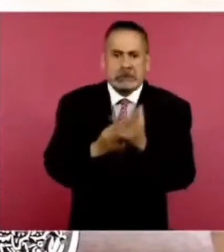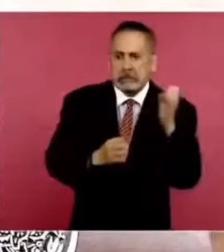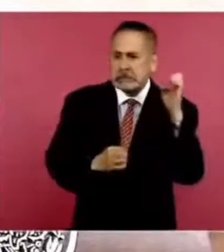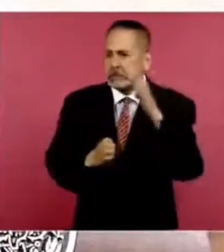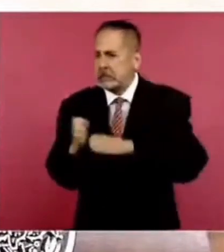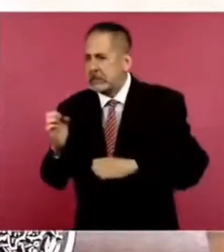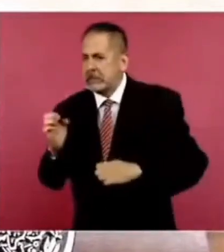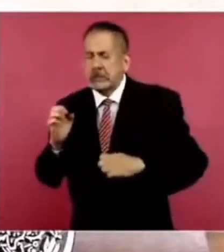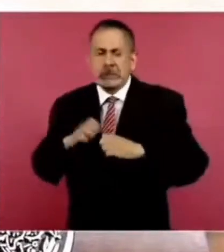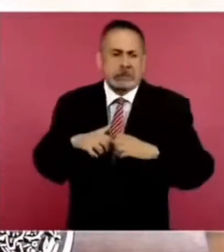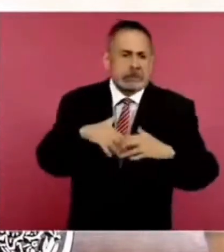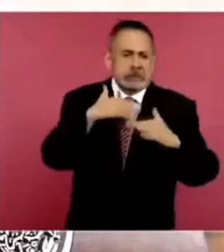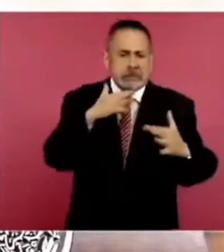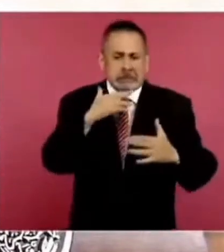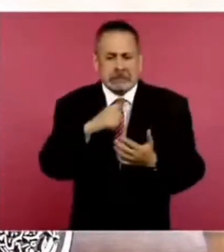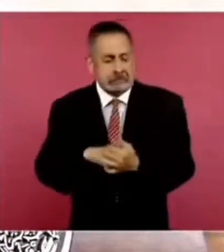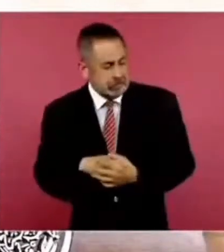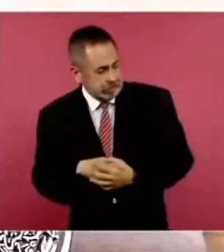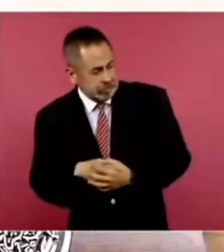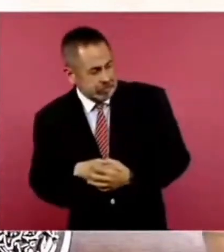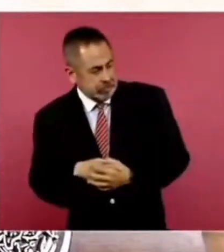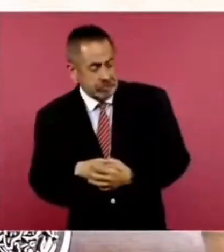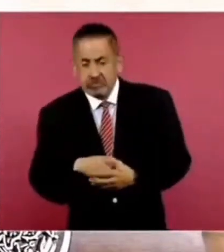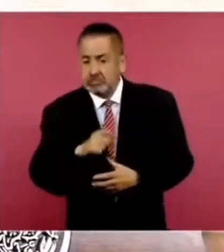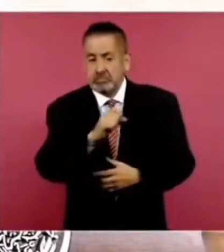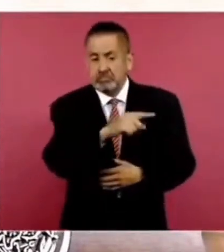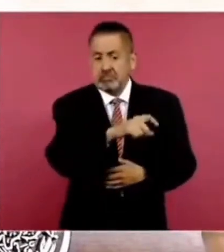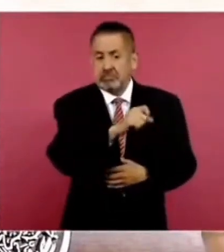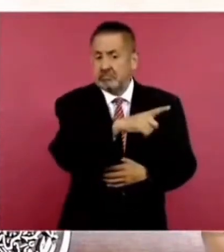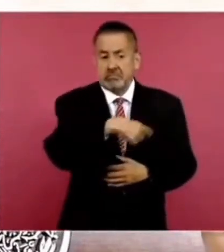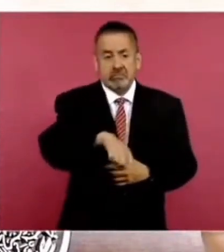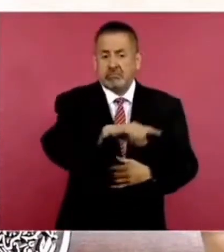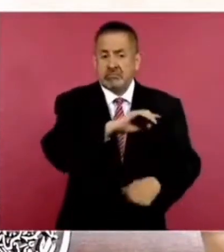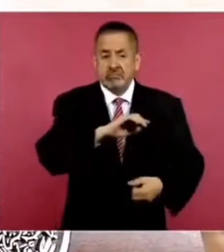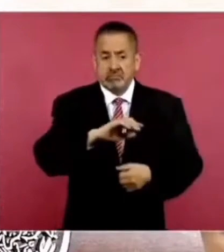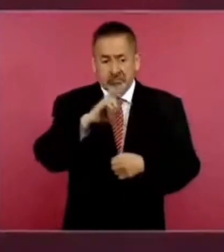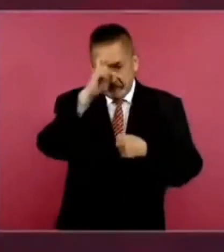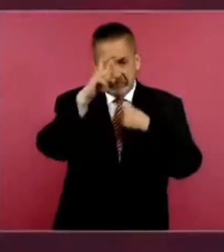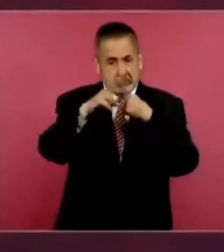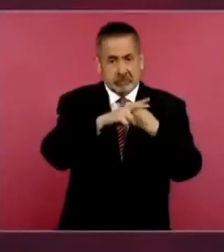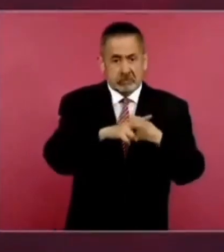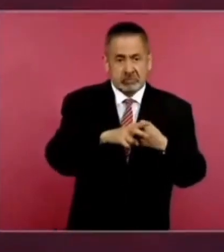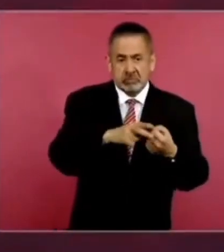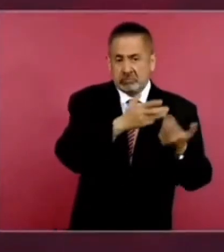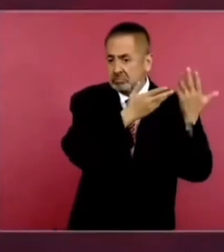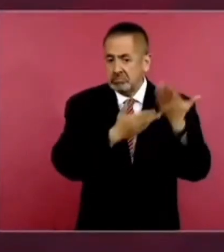de los invasores europeos.